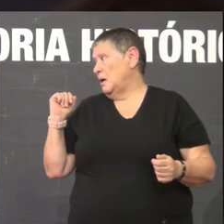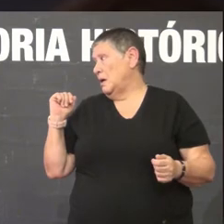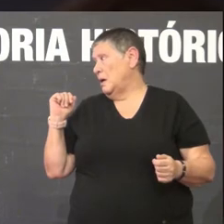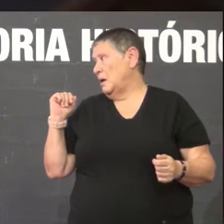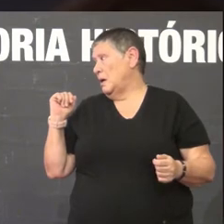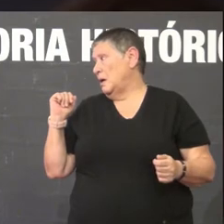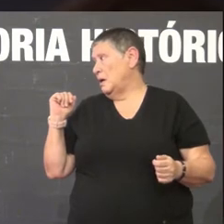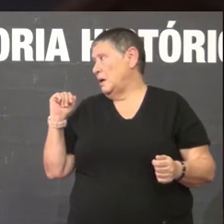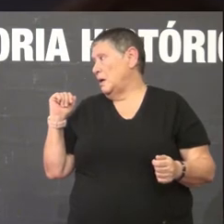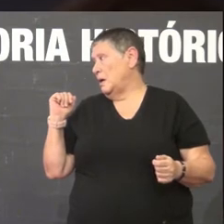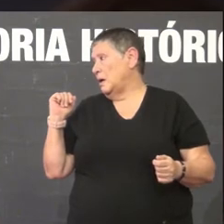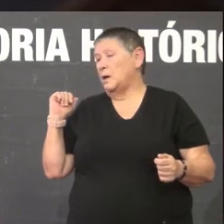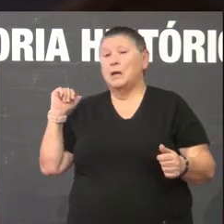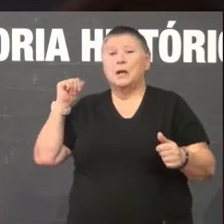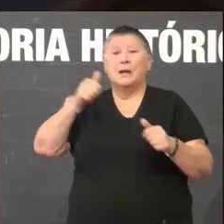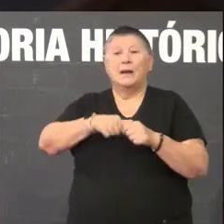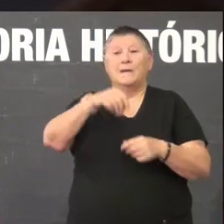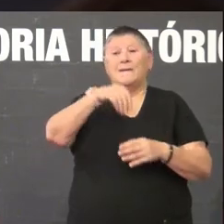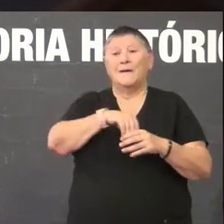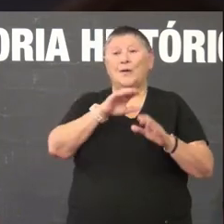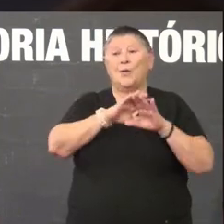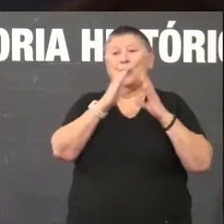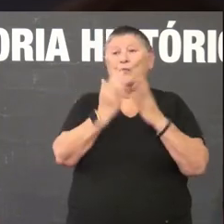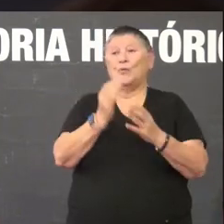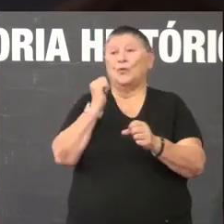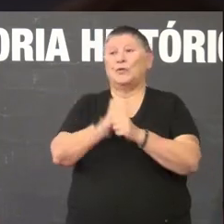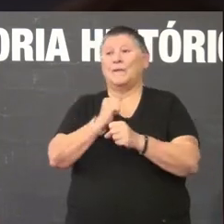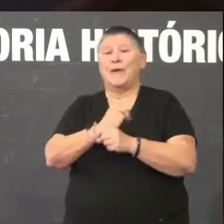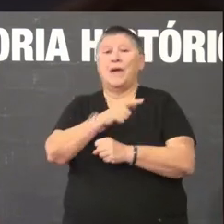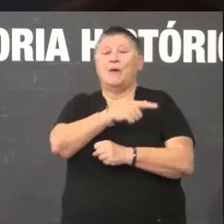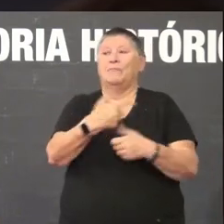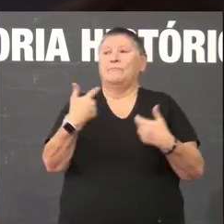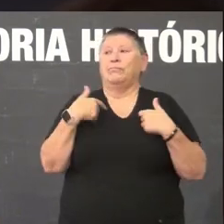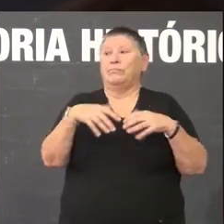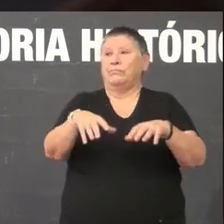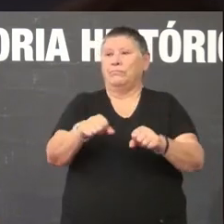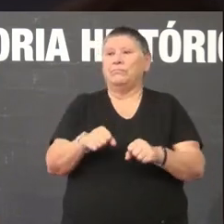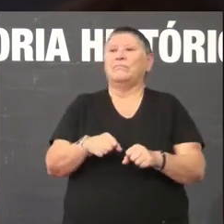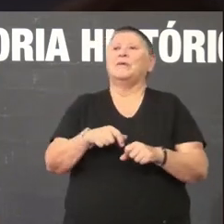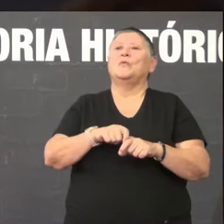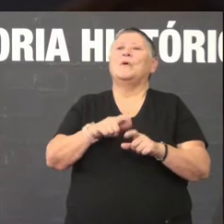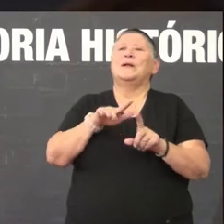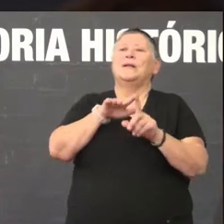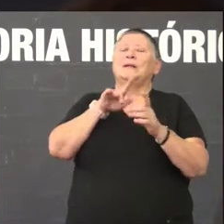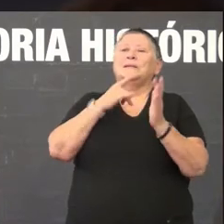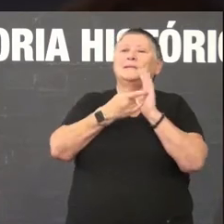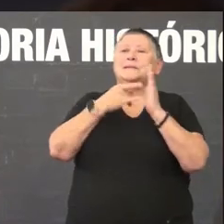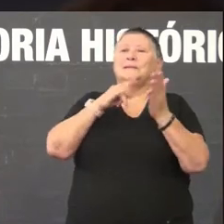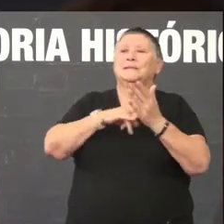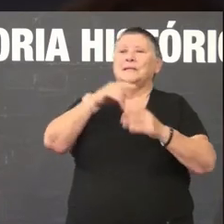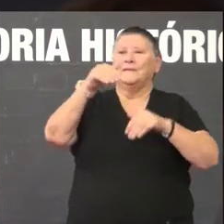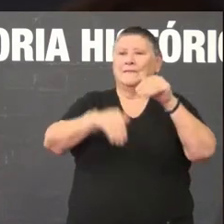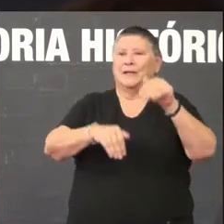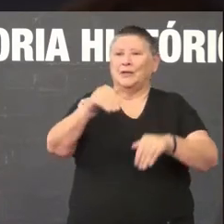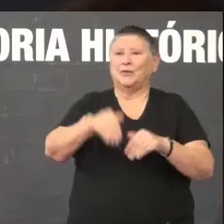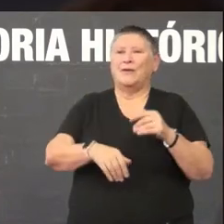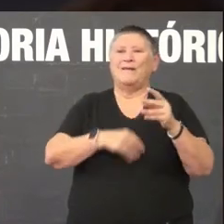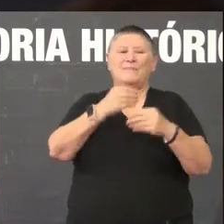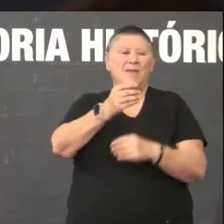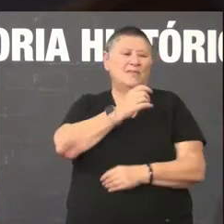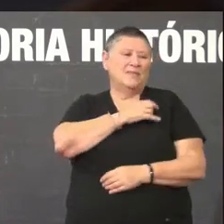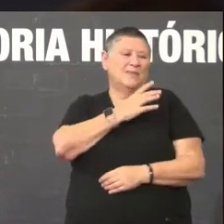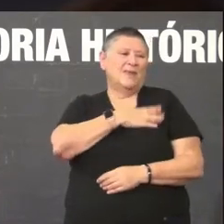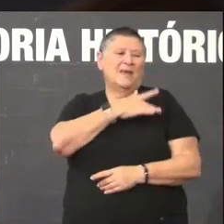eleva ao mundo do traballo o sistema electoral e fai uns sindicatos dependentes sempre